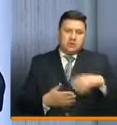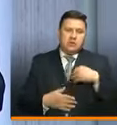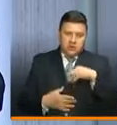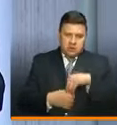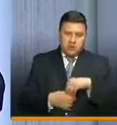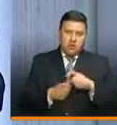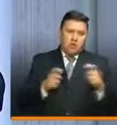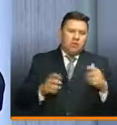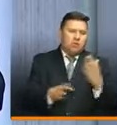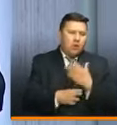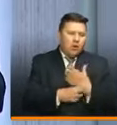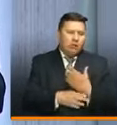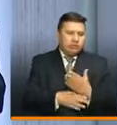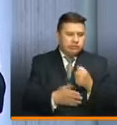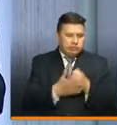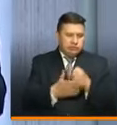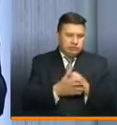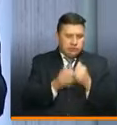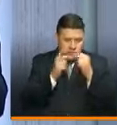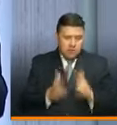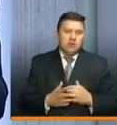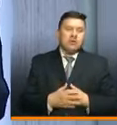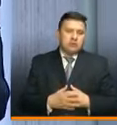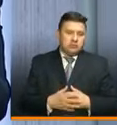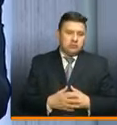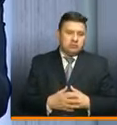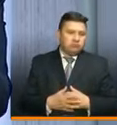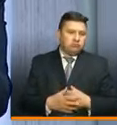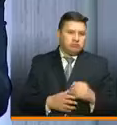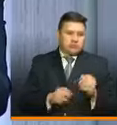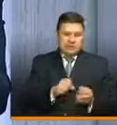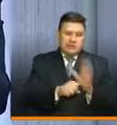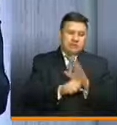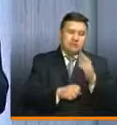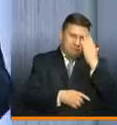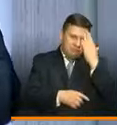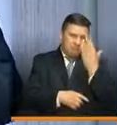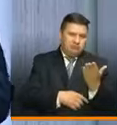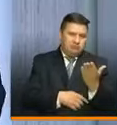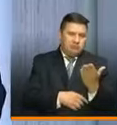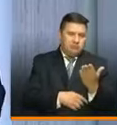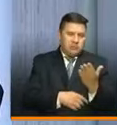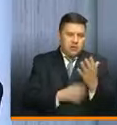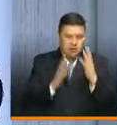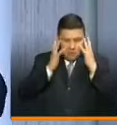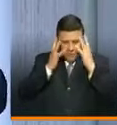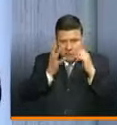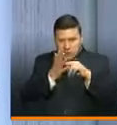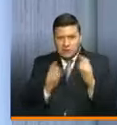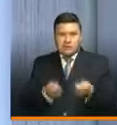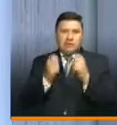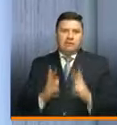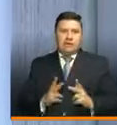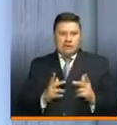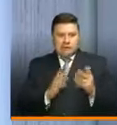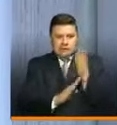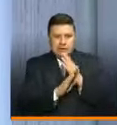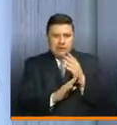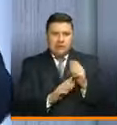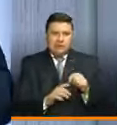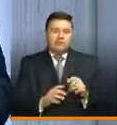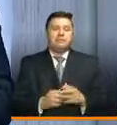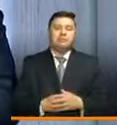los grandes problemas y los retos que enfrenta la humanidad, como es este caso del coronavirus, y este casco se convierte en un casco precisamente que salva